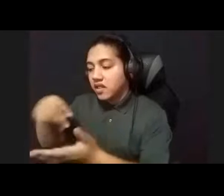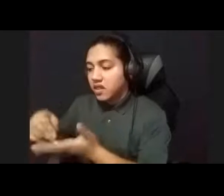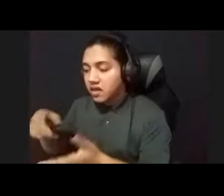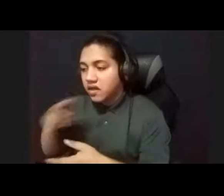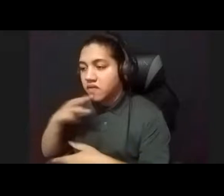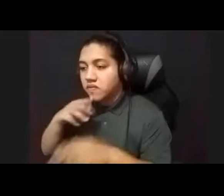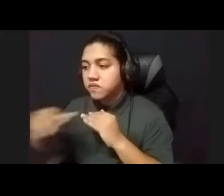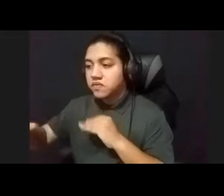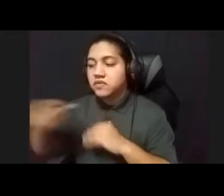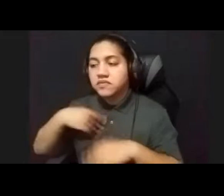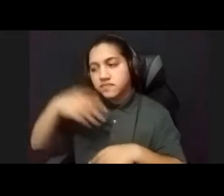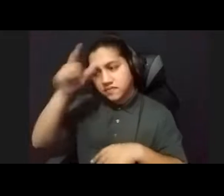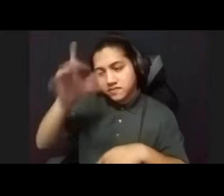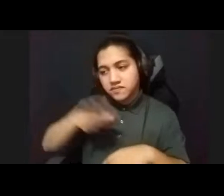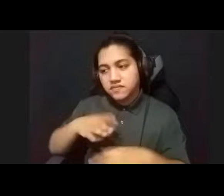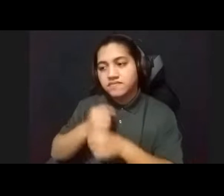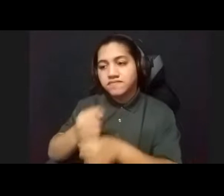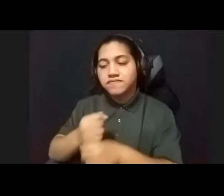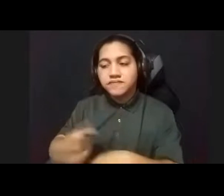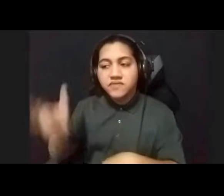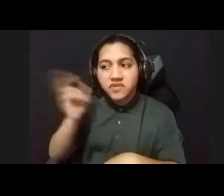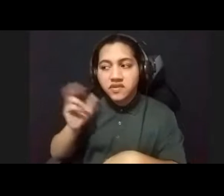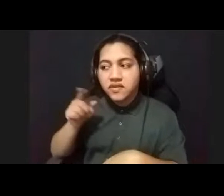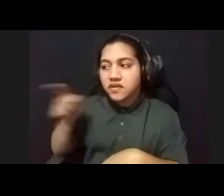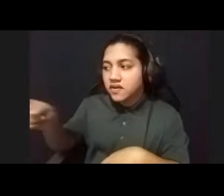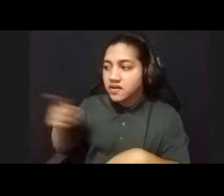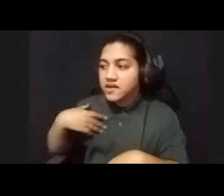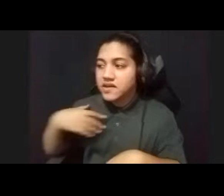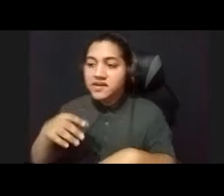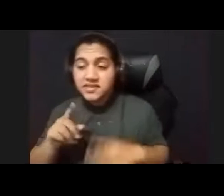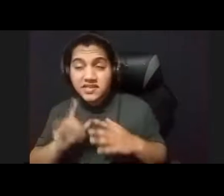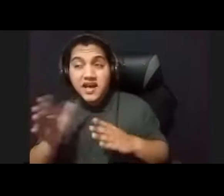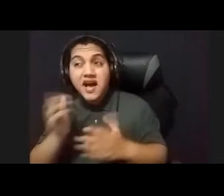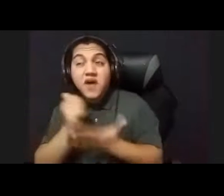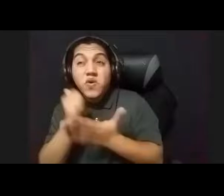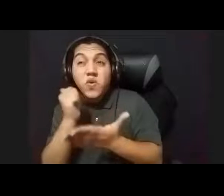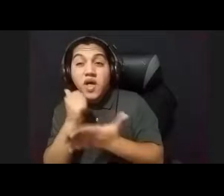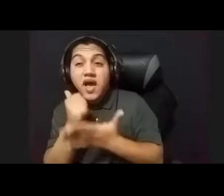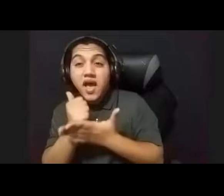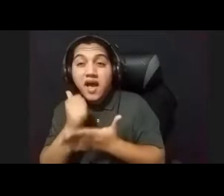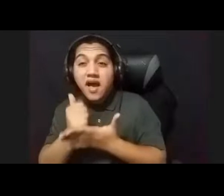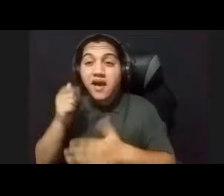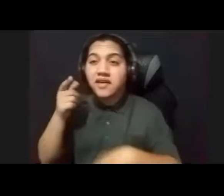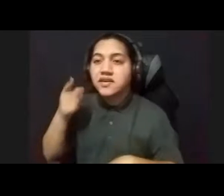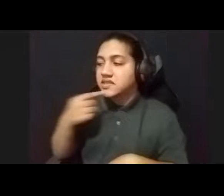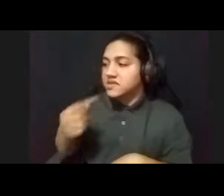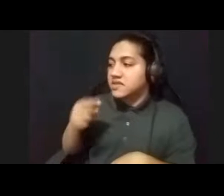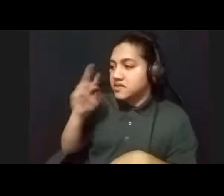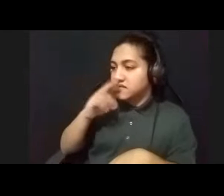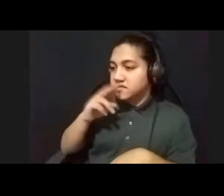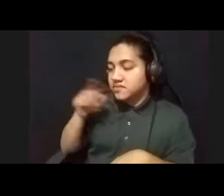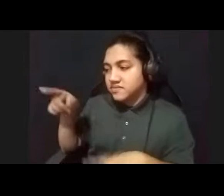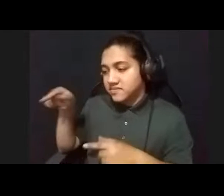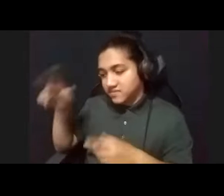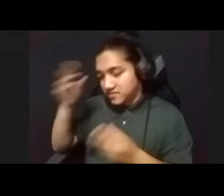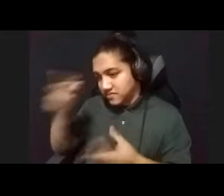que pasaba por allí con su caballo escuchó los gritos de la sabandija pidiendo ayuda y que le dijeran al ratón que ya estaba allí.